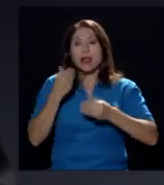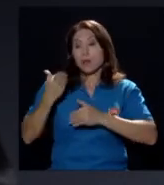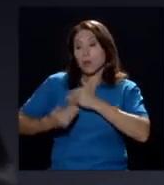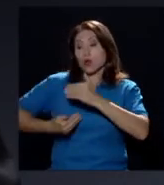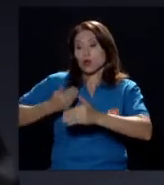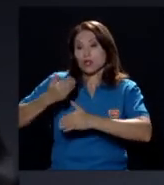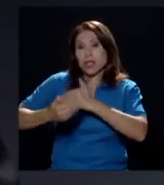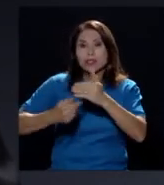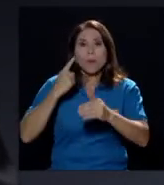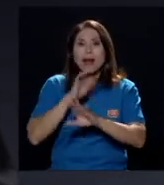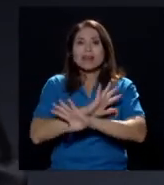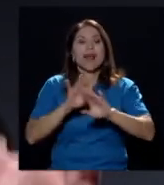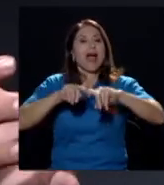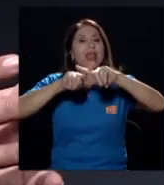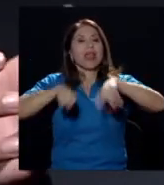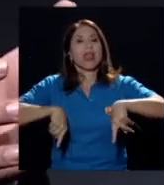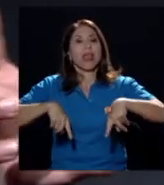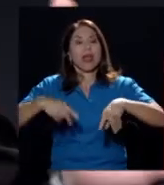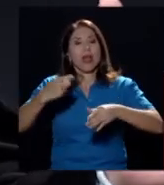desgravación.